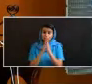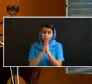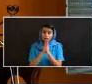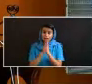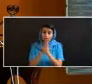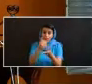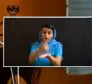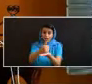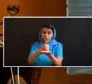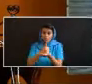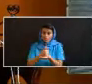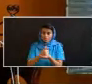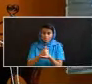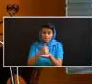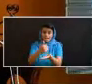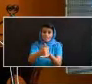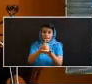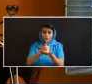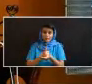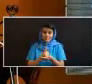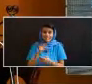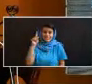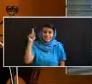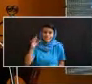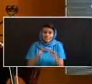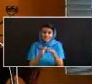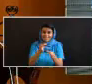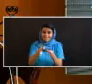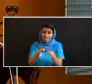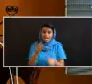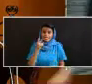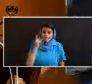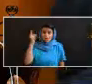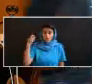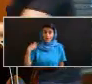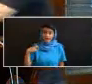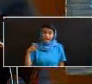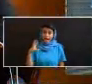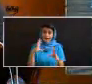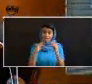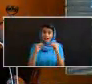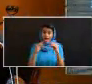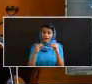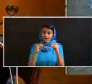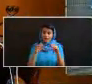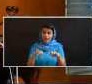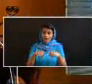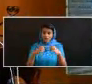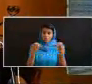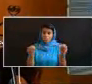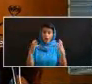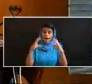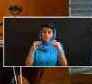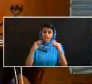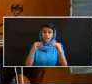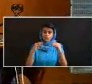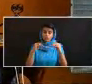y ayudes a tu pueblo, Señor, para hablar como hablan los